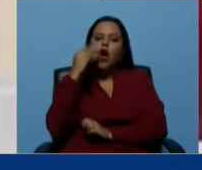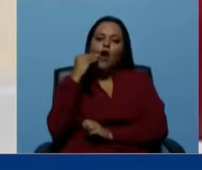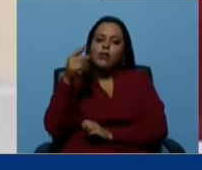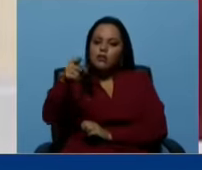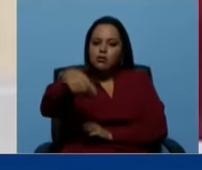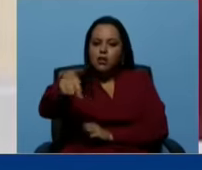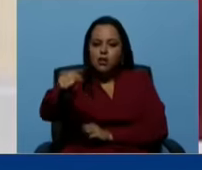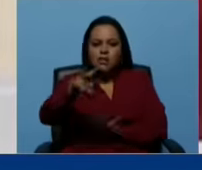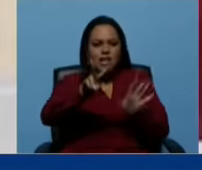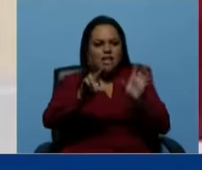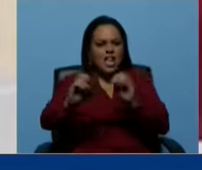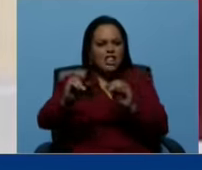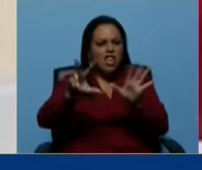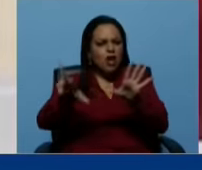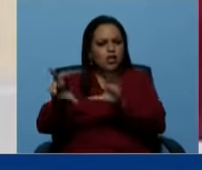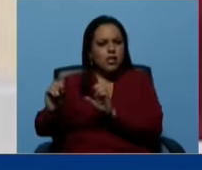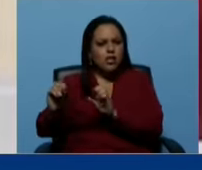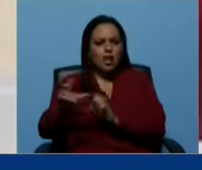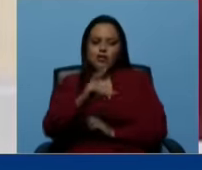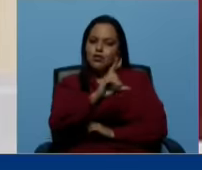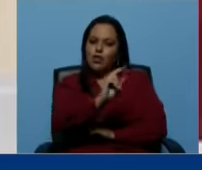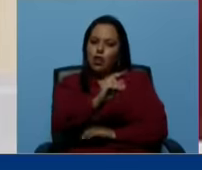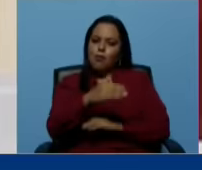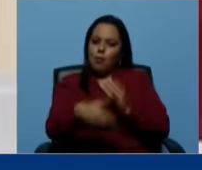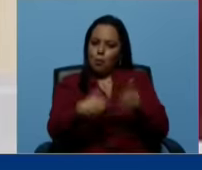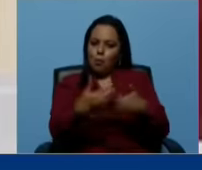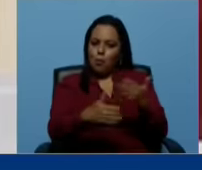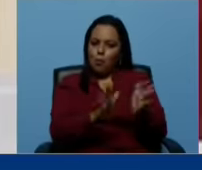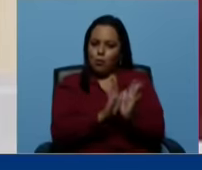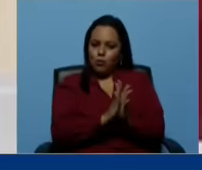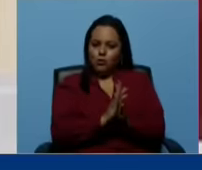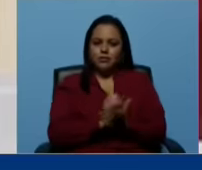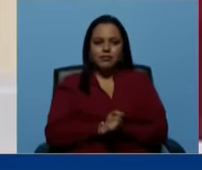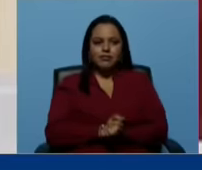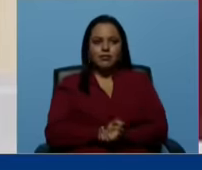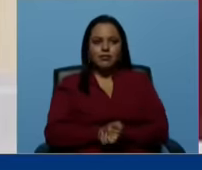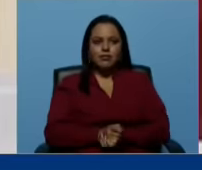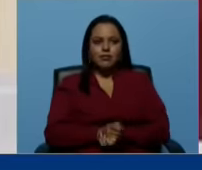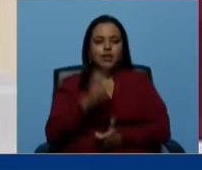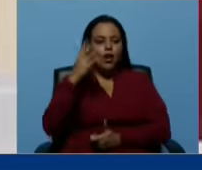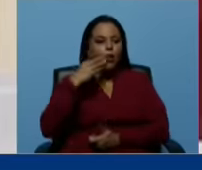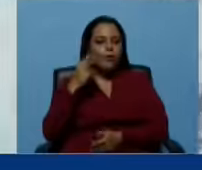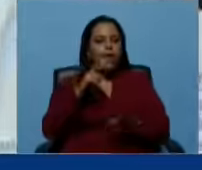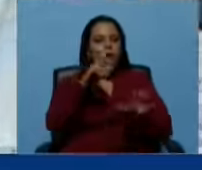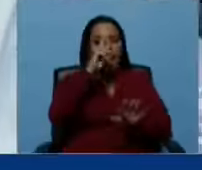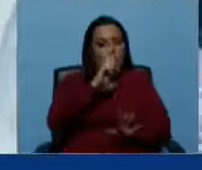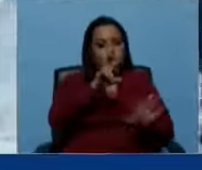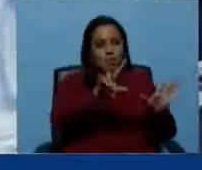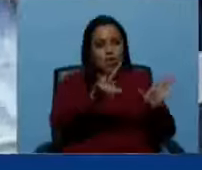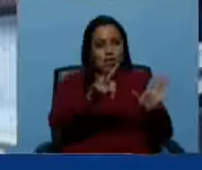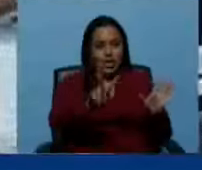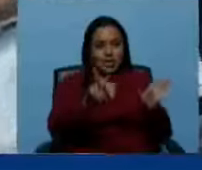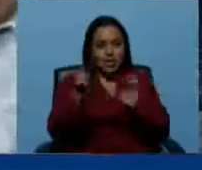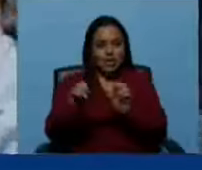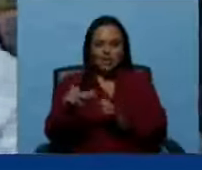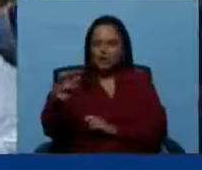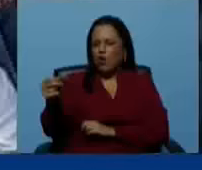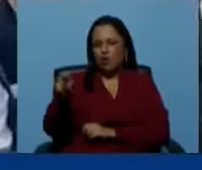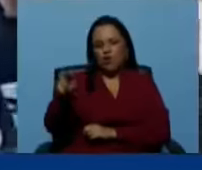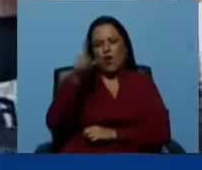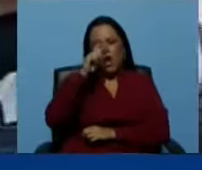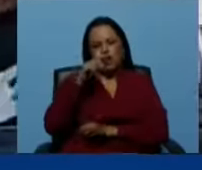aquí? No, un momento, poco a poco. Jóvenes en los 70. No, tú eres como de los